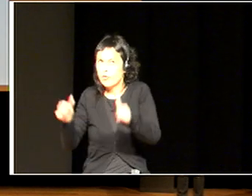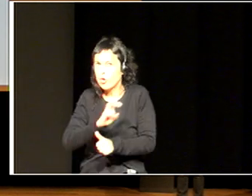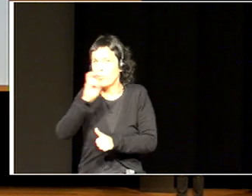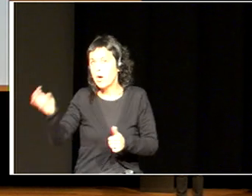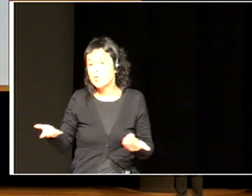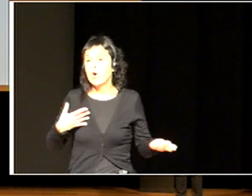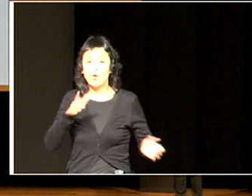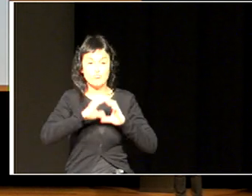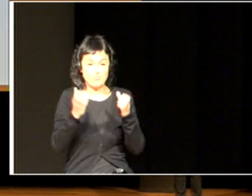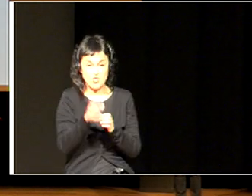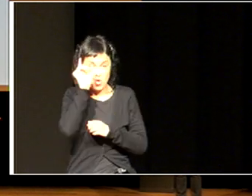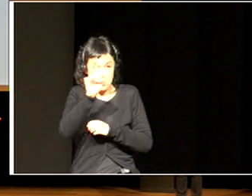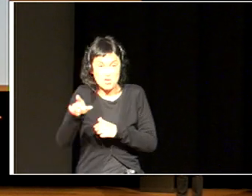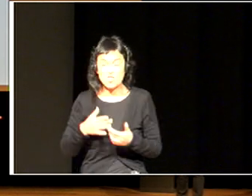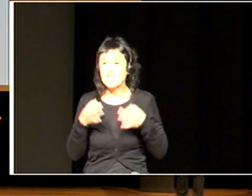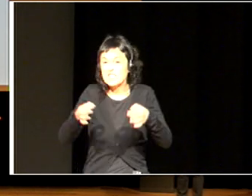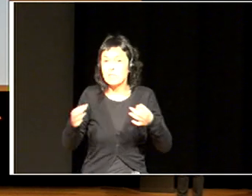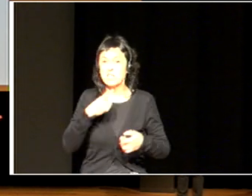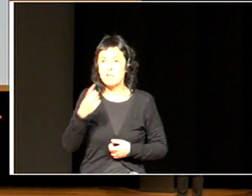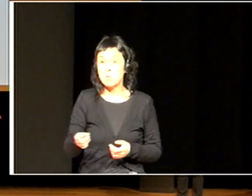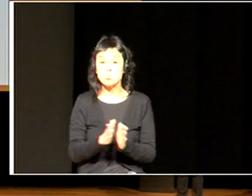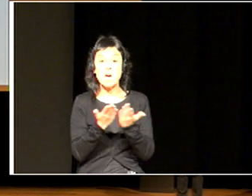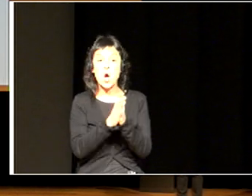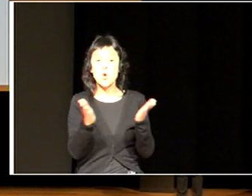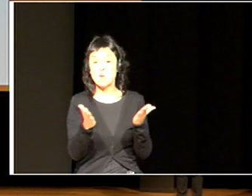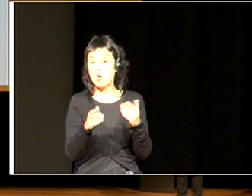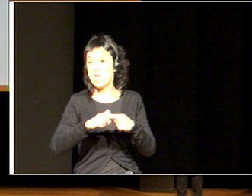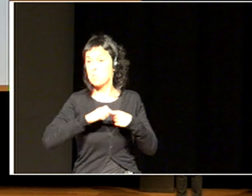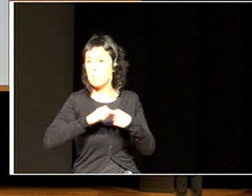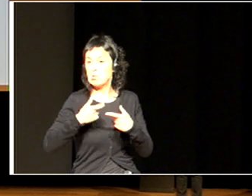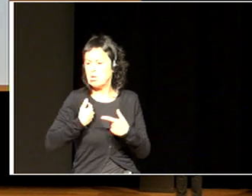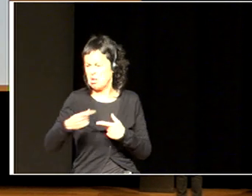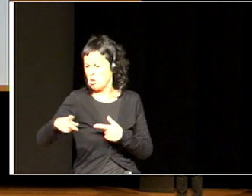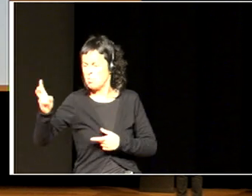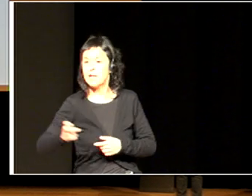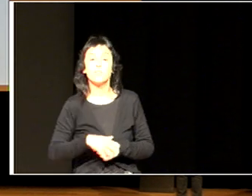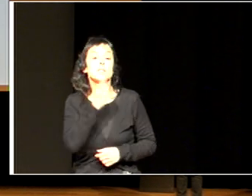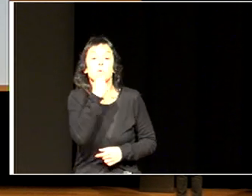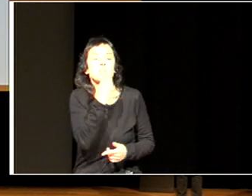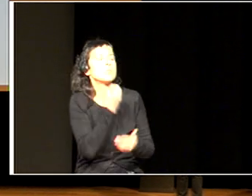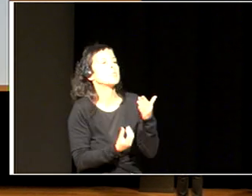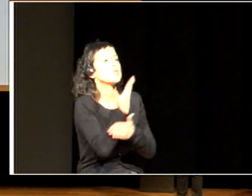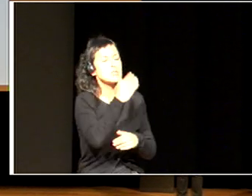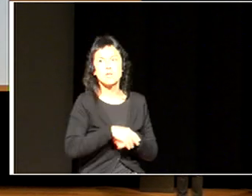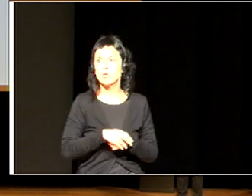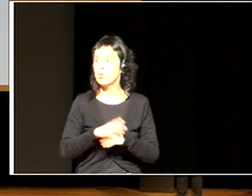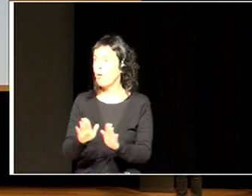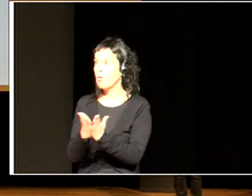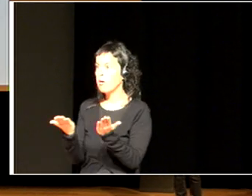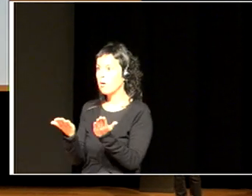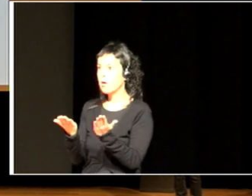el personal docente que cualquier cosa nos vale para hacer una unidad didáctica a ti te dicen buenos días hice su unidad didáctica los